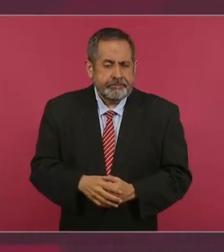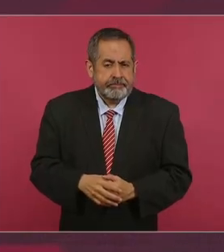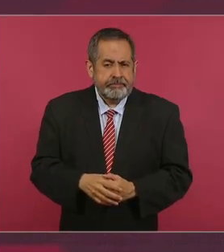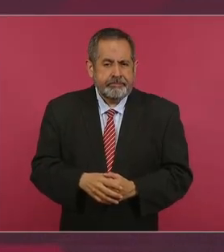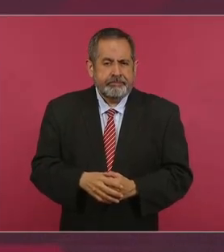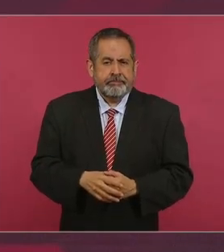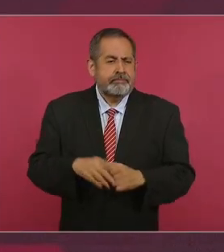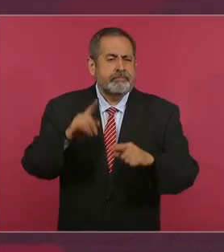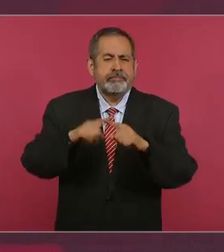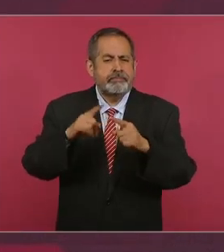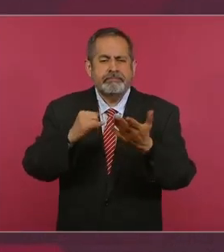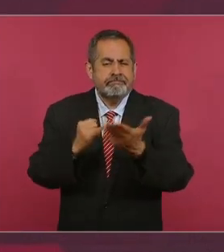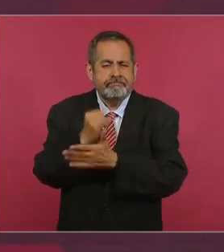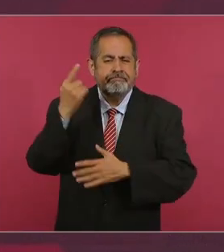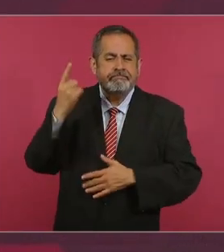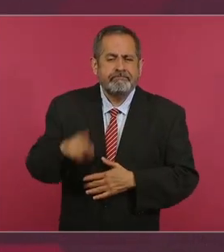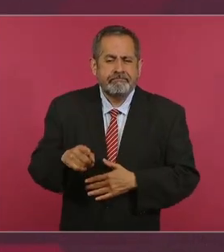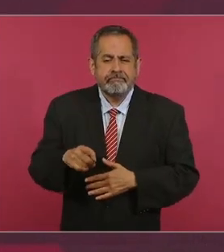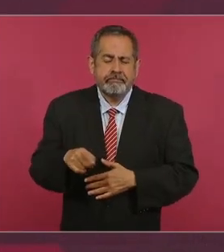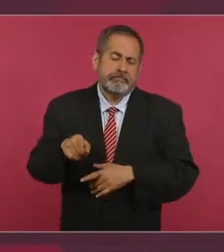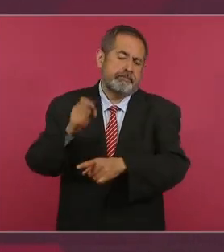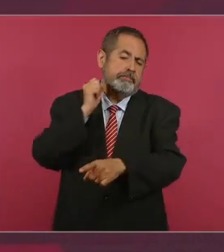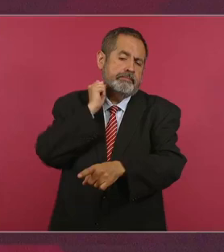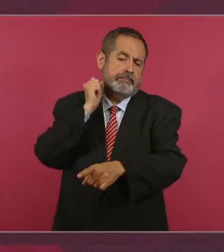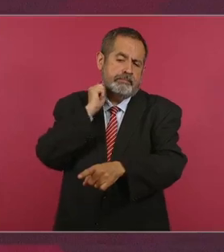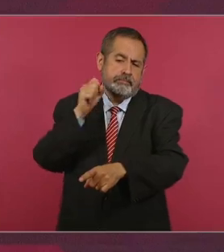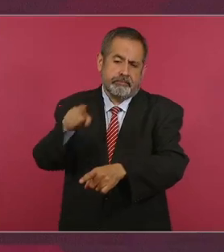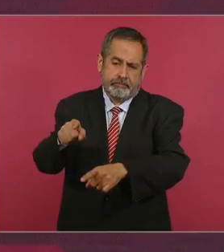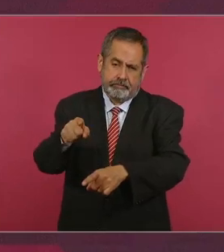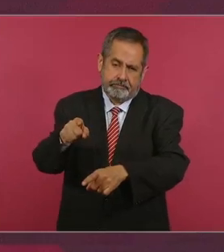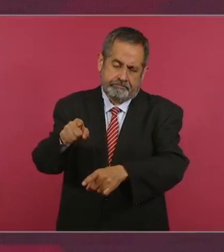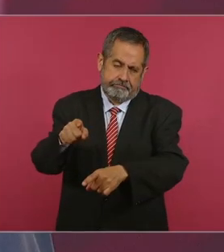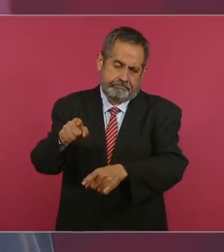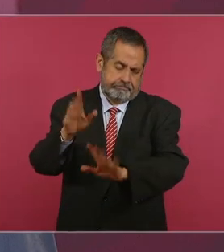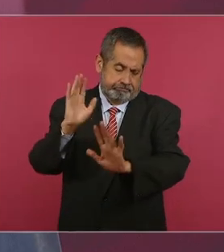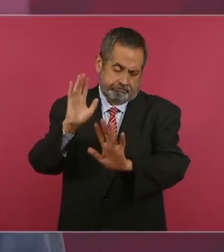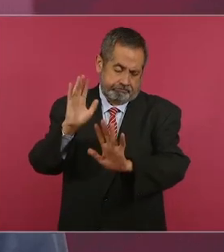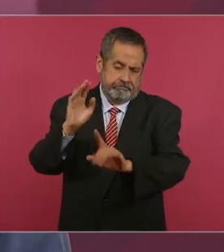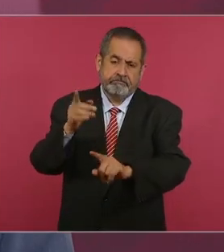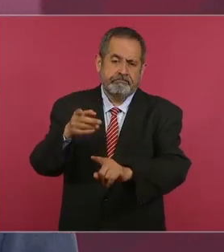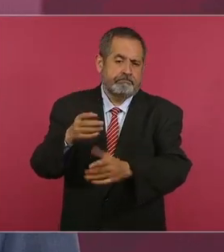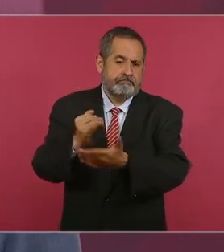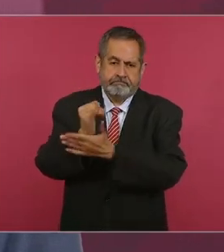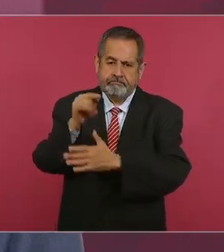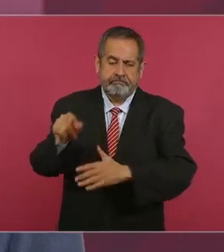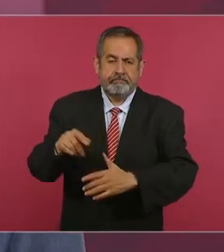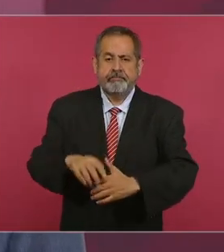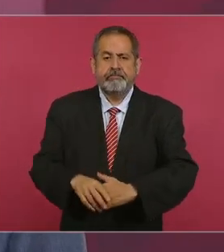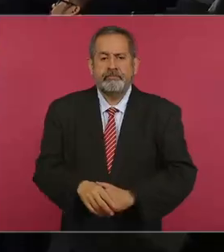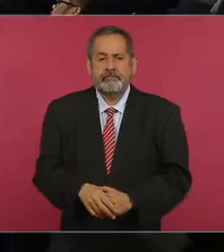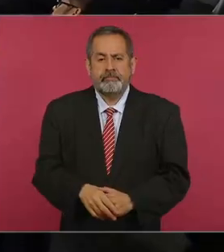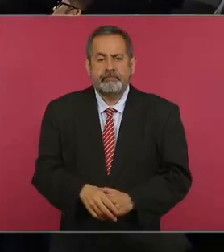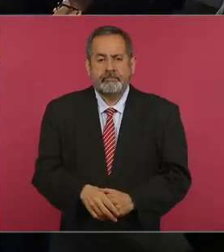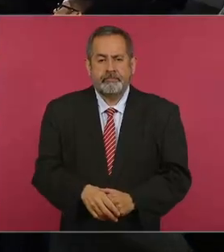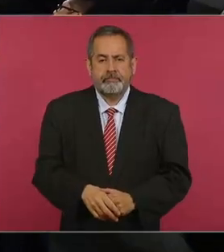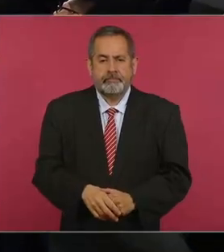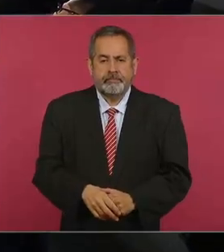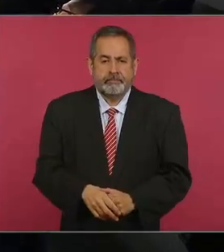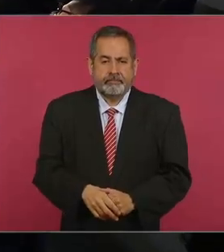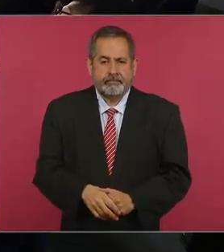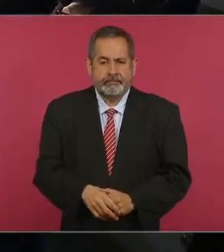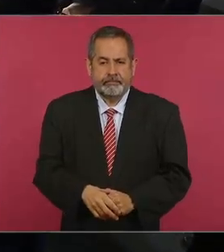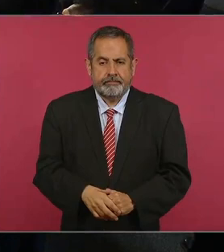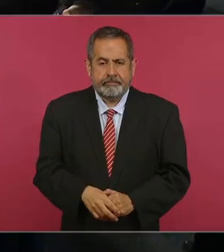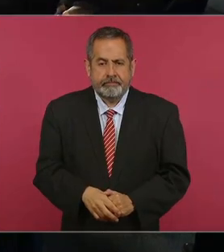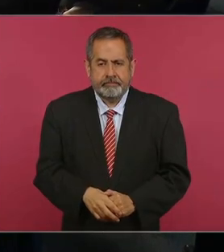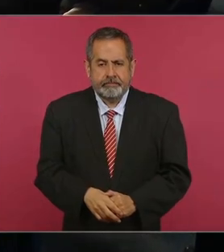a tener la última palabra? Pues el Senado. ¿Es correcto que entonces ya haya anunciado que se suma a la campaña de